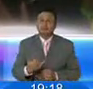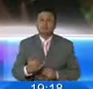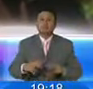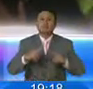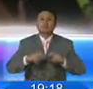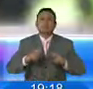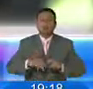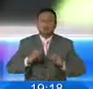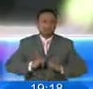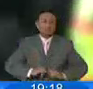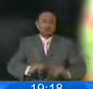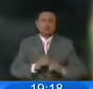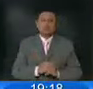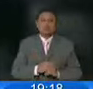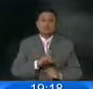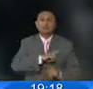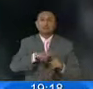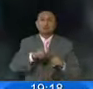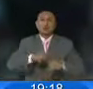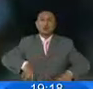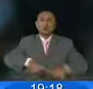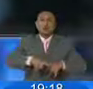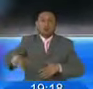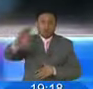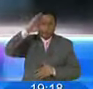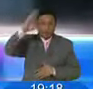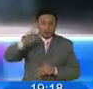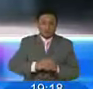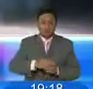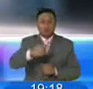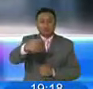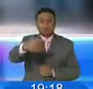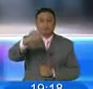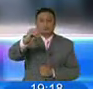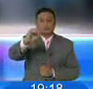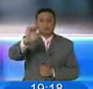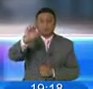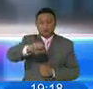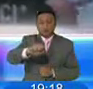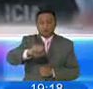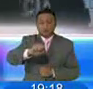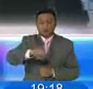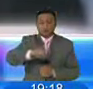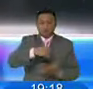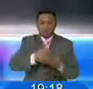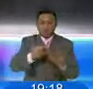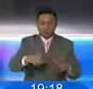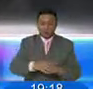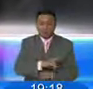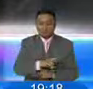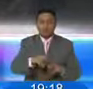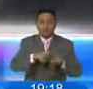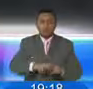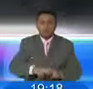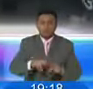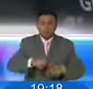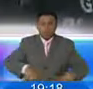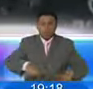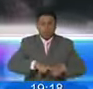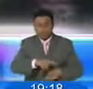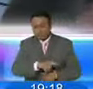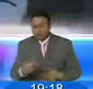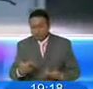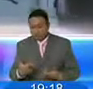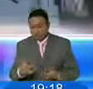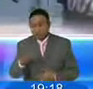investigaciones van a continuar. Hasta el lugar llegaron agentes del Grupo de Operaciones Especiales GOEL Criminalística, quienes al realizar la inspección del sitio solo